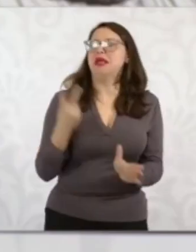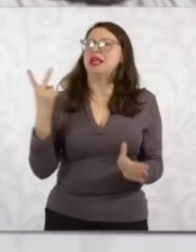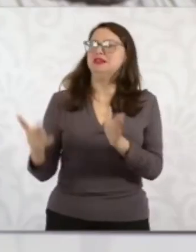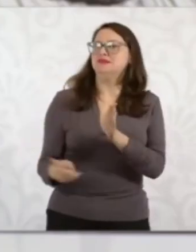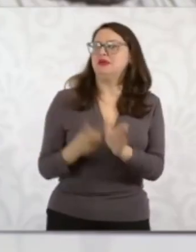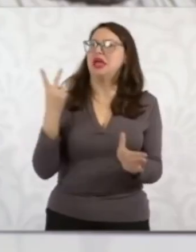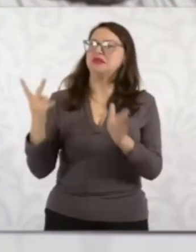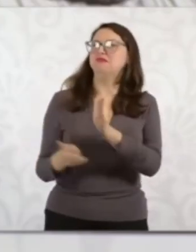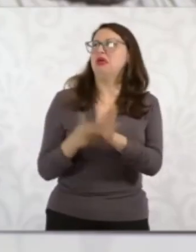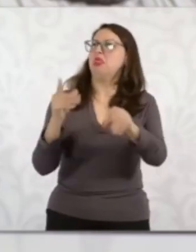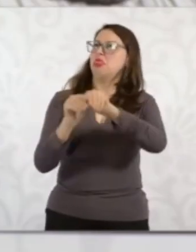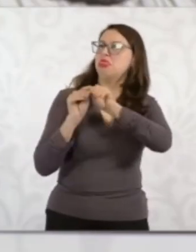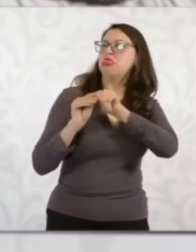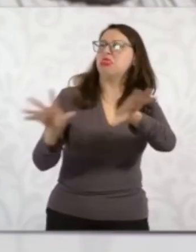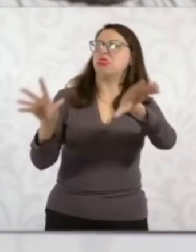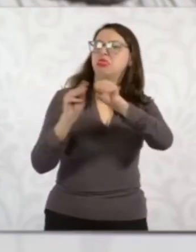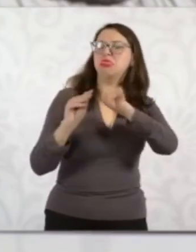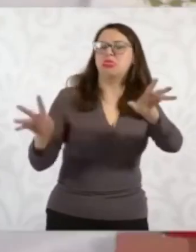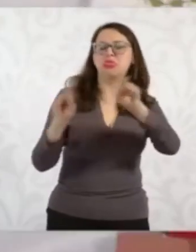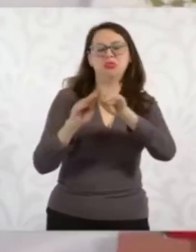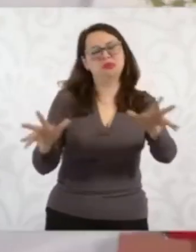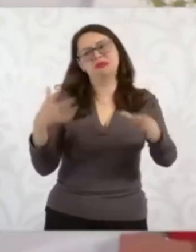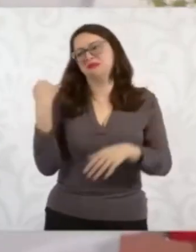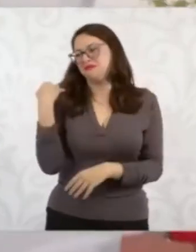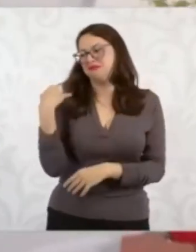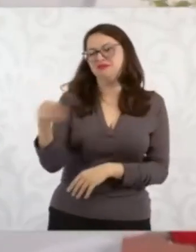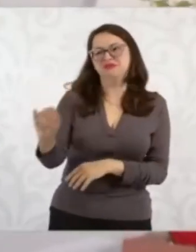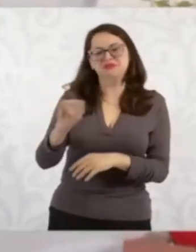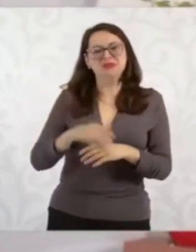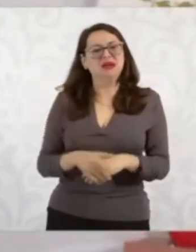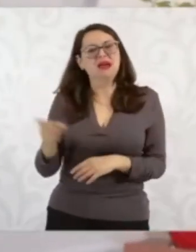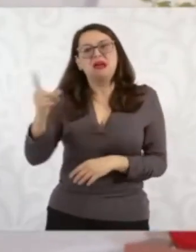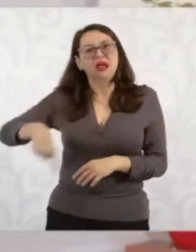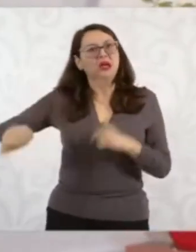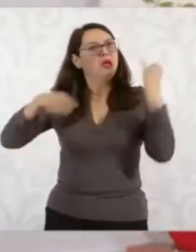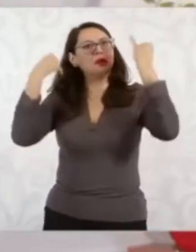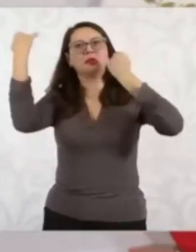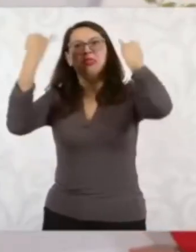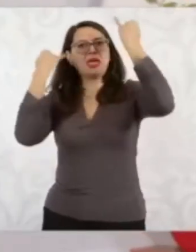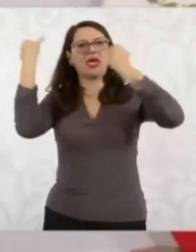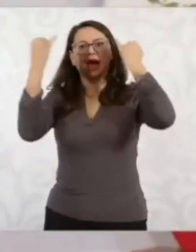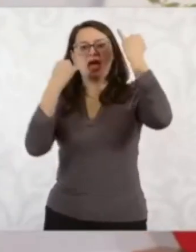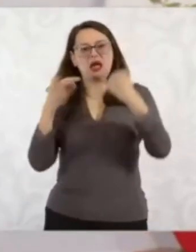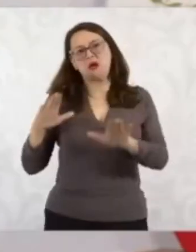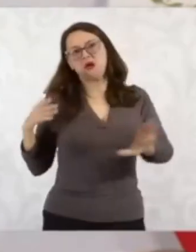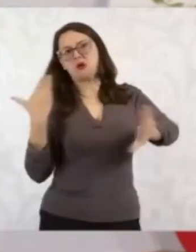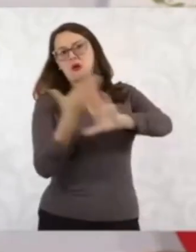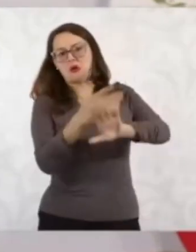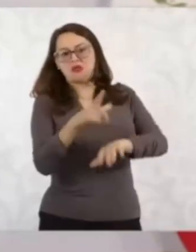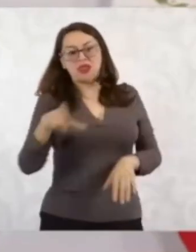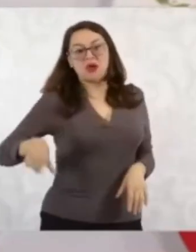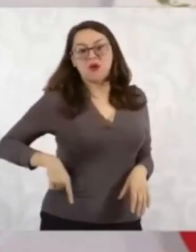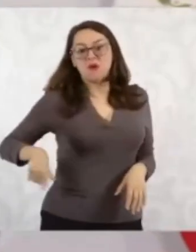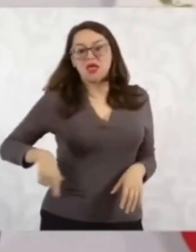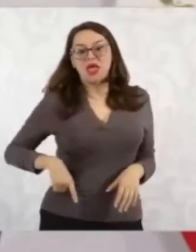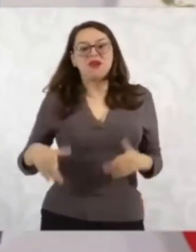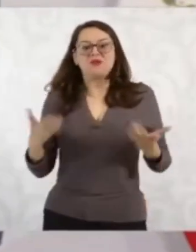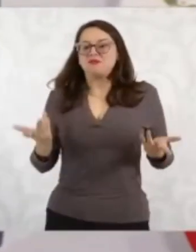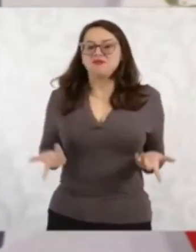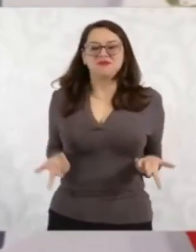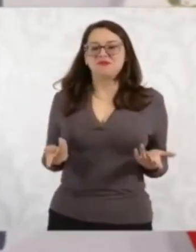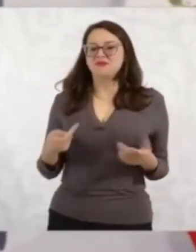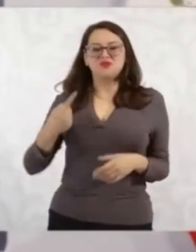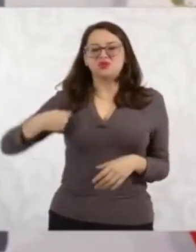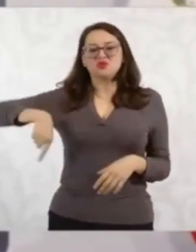absurdas que no sé de dónde sacan información para dañar al gobierno o queriendo decir que nosotros estamos protegiendo a una u